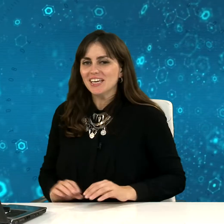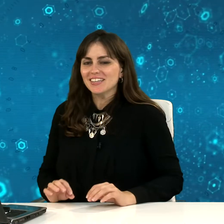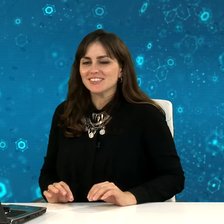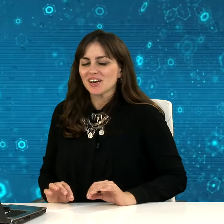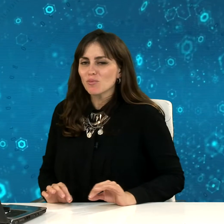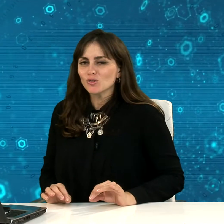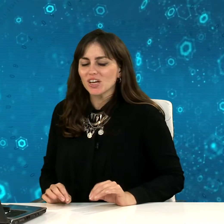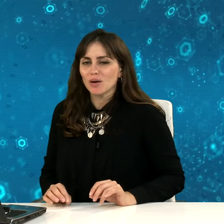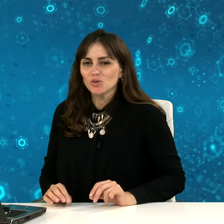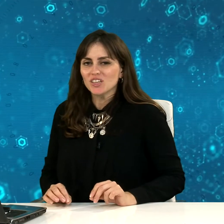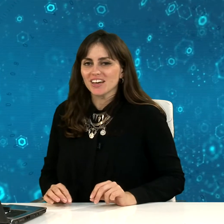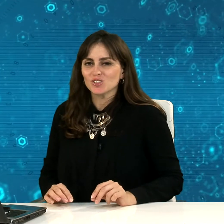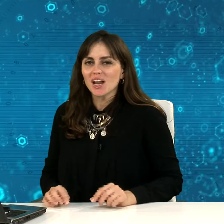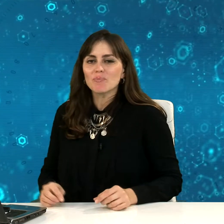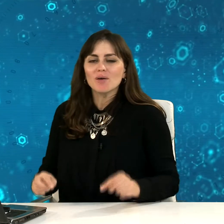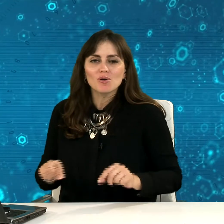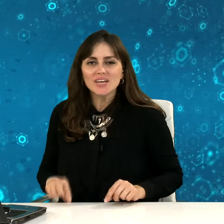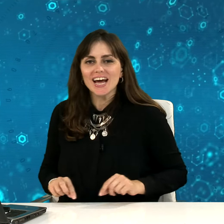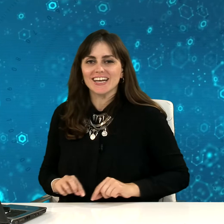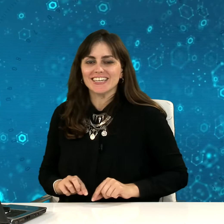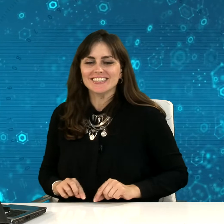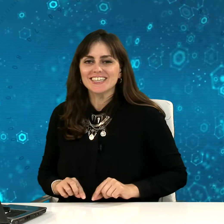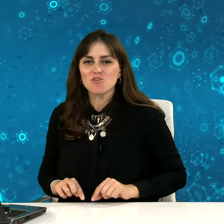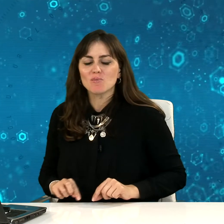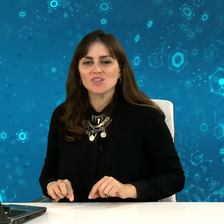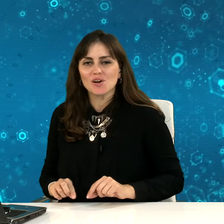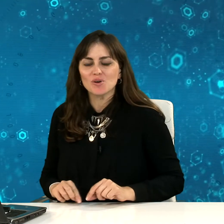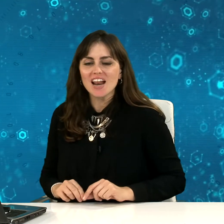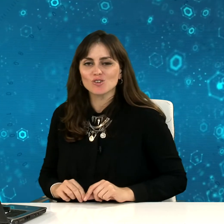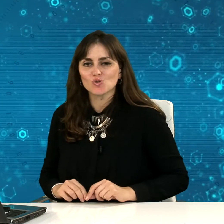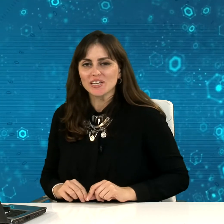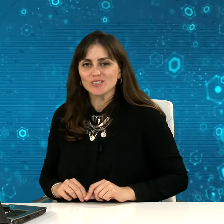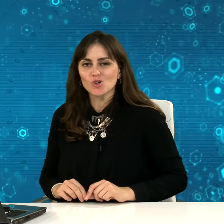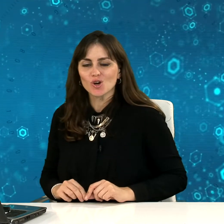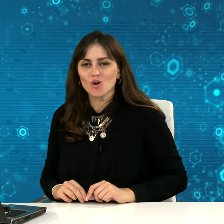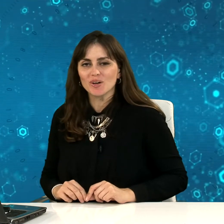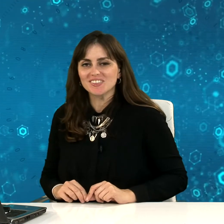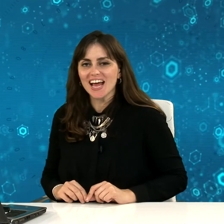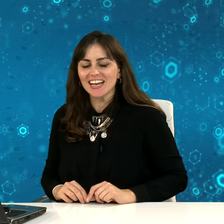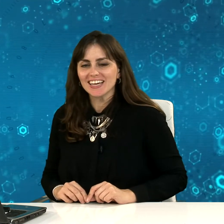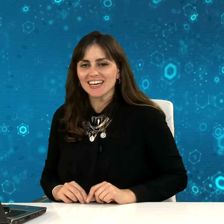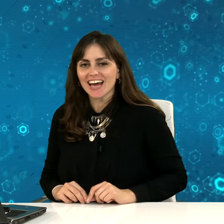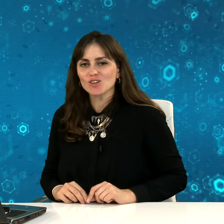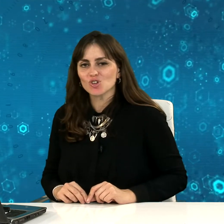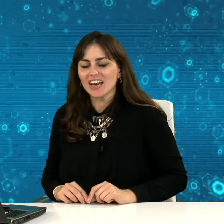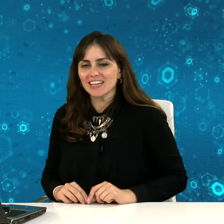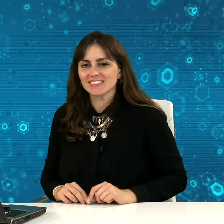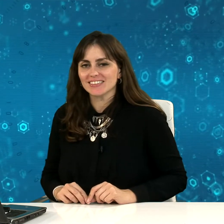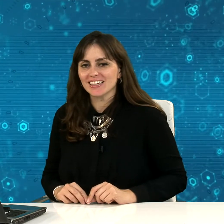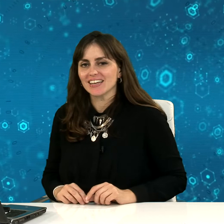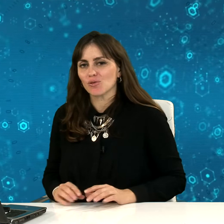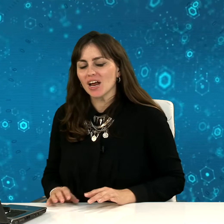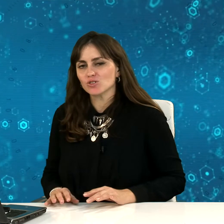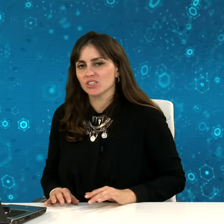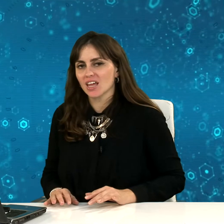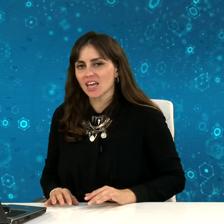Y cerramos el capítulo internacional para volver a Argentina y nos vamos a La Rural con su director comercial, Carlos Olanet, de